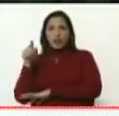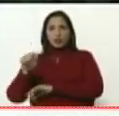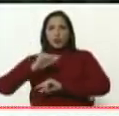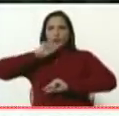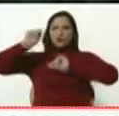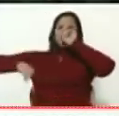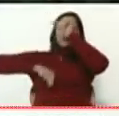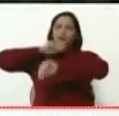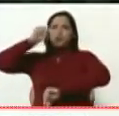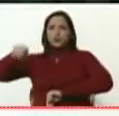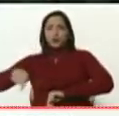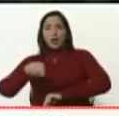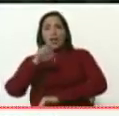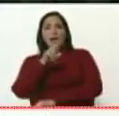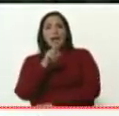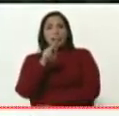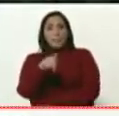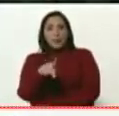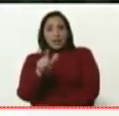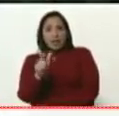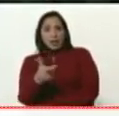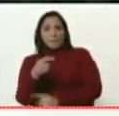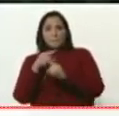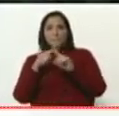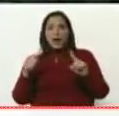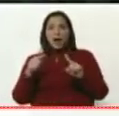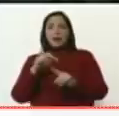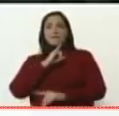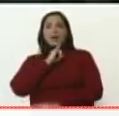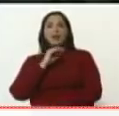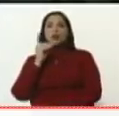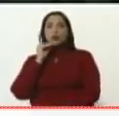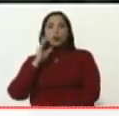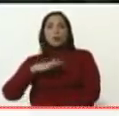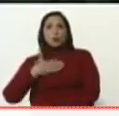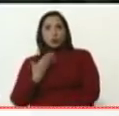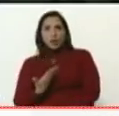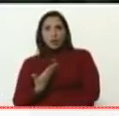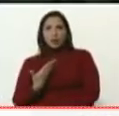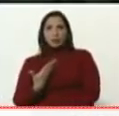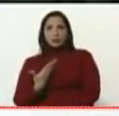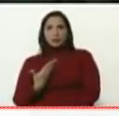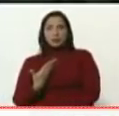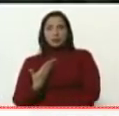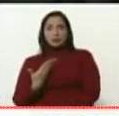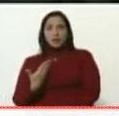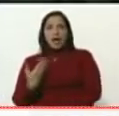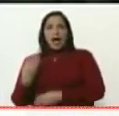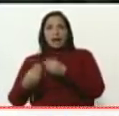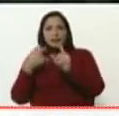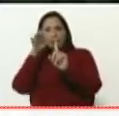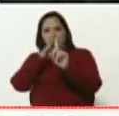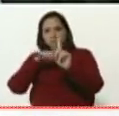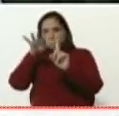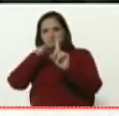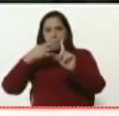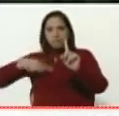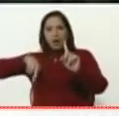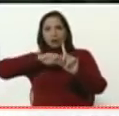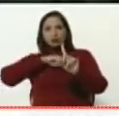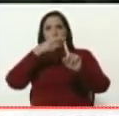lanzacohetes RPG para que Iván Duque pudiera montar su falso positivo, y de eso